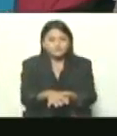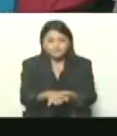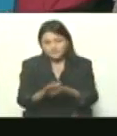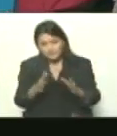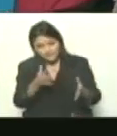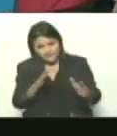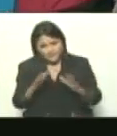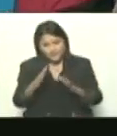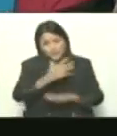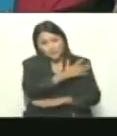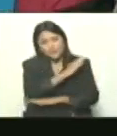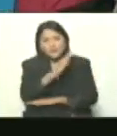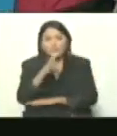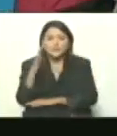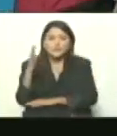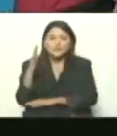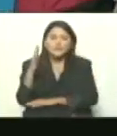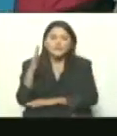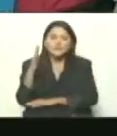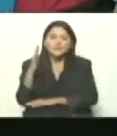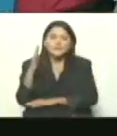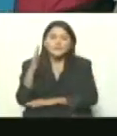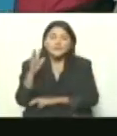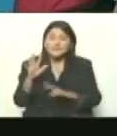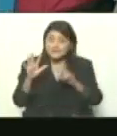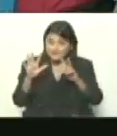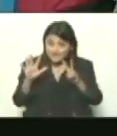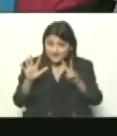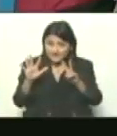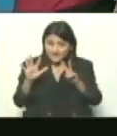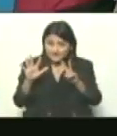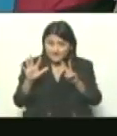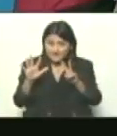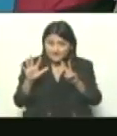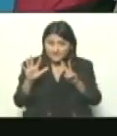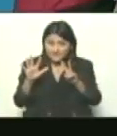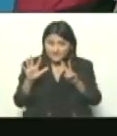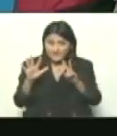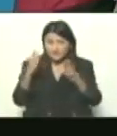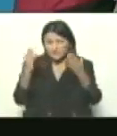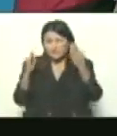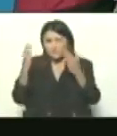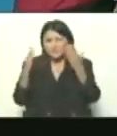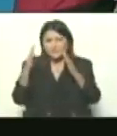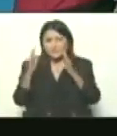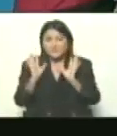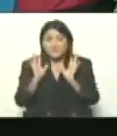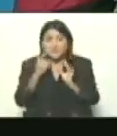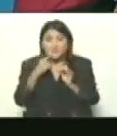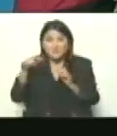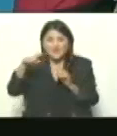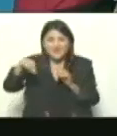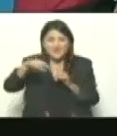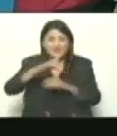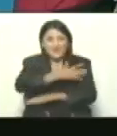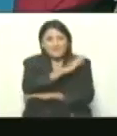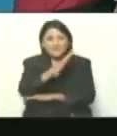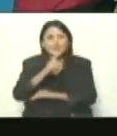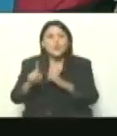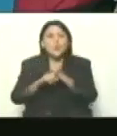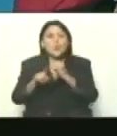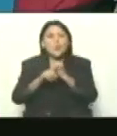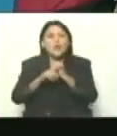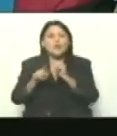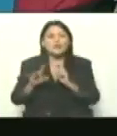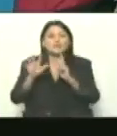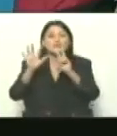el bioma amazónico es el séptimo, si lo comparamos con un país, sería el séptimo país más grande del mundo. Y si lo